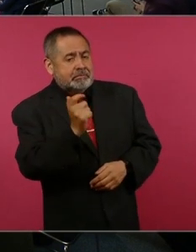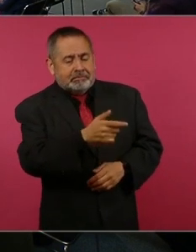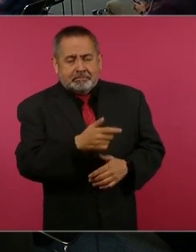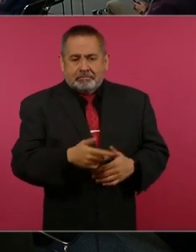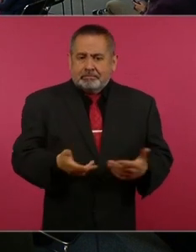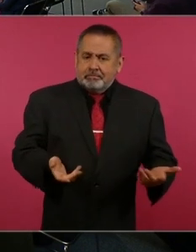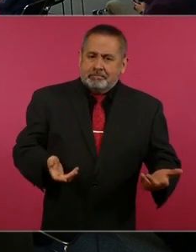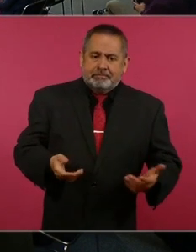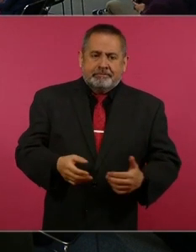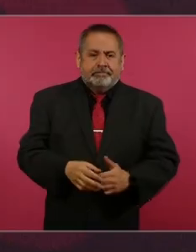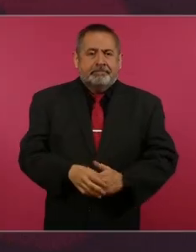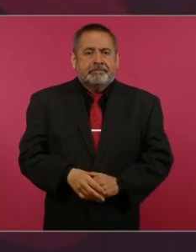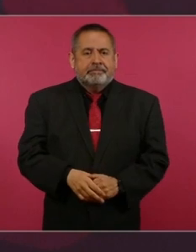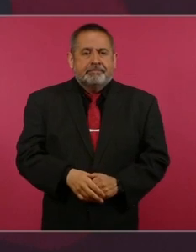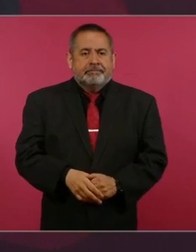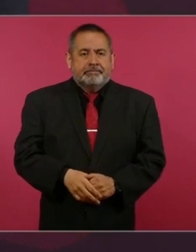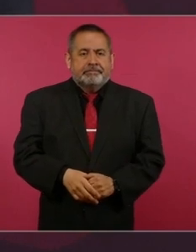Y se